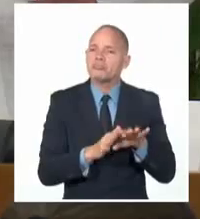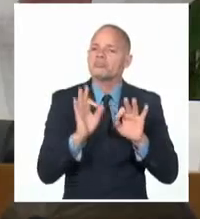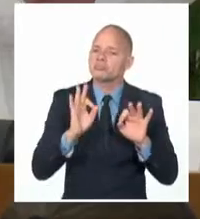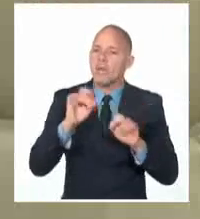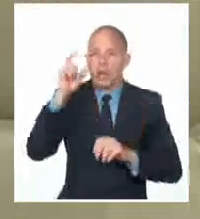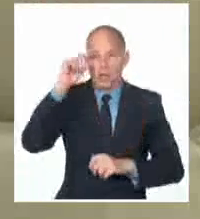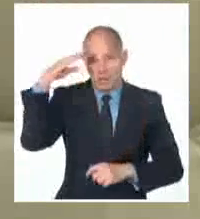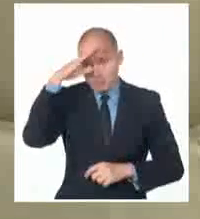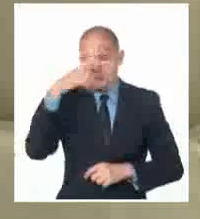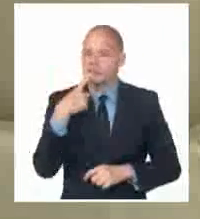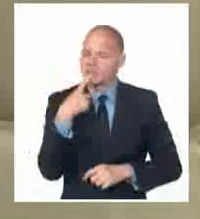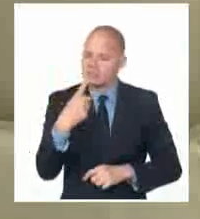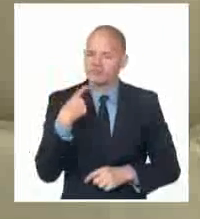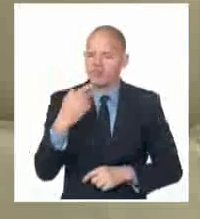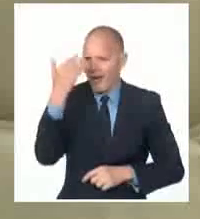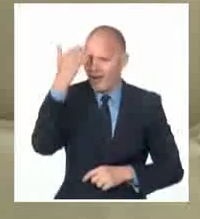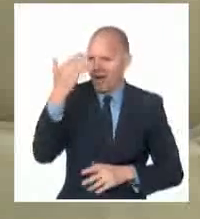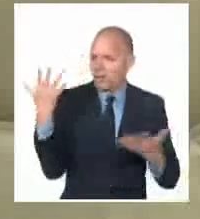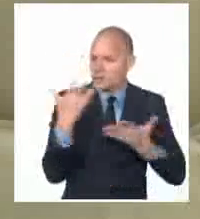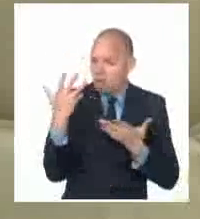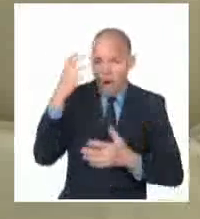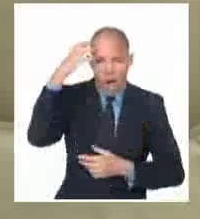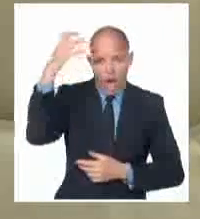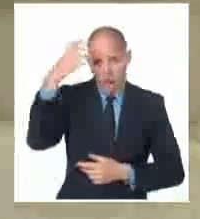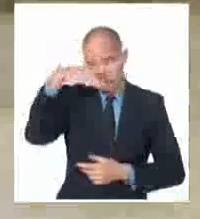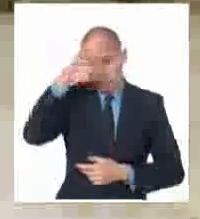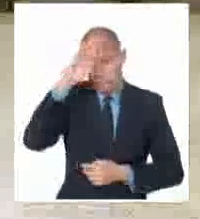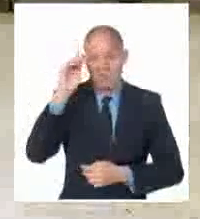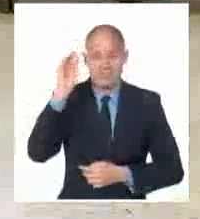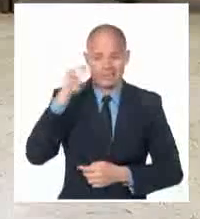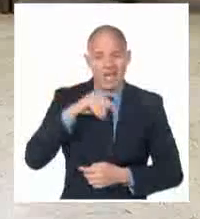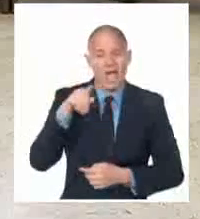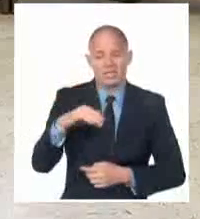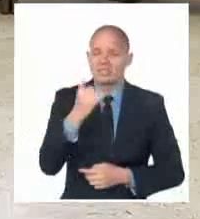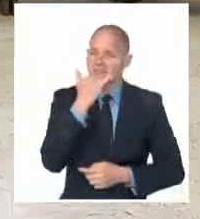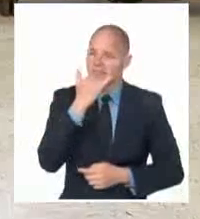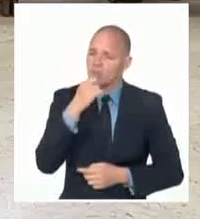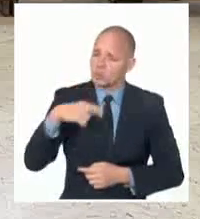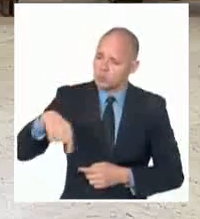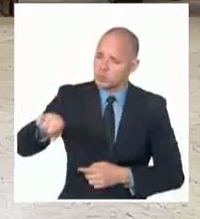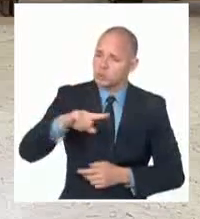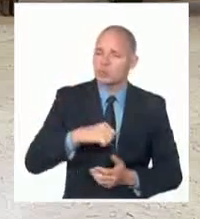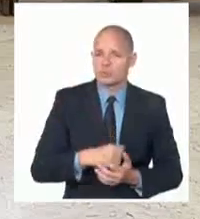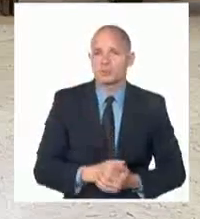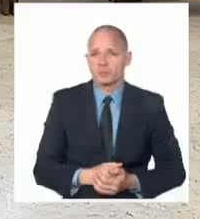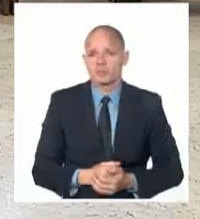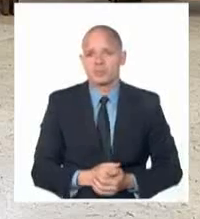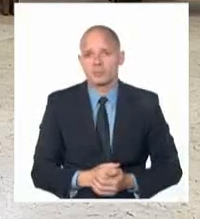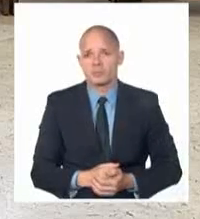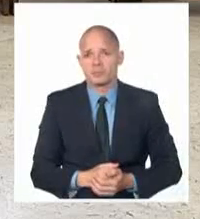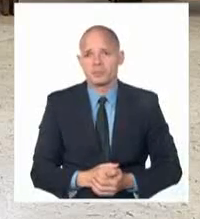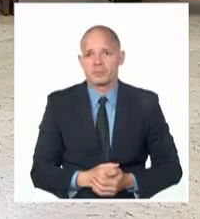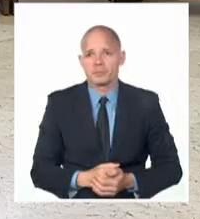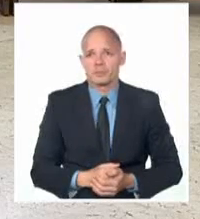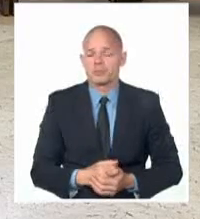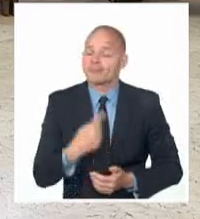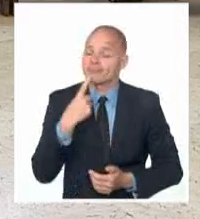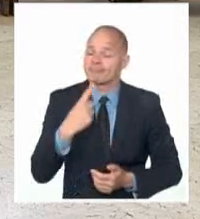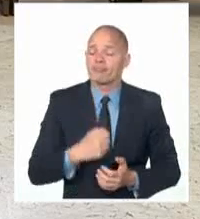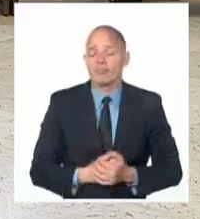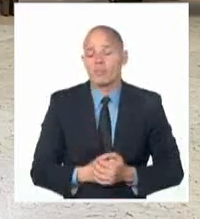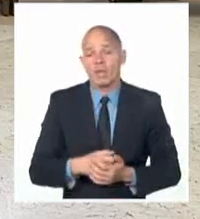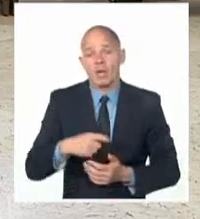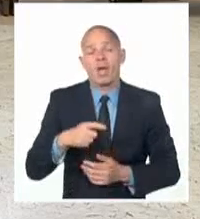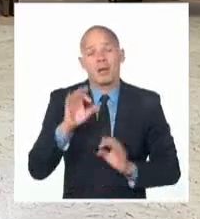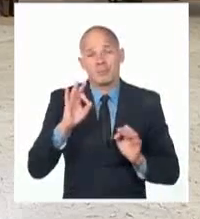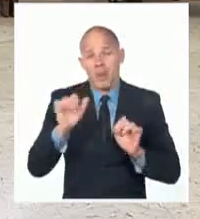Cuba con la paz al reconocer que hospedar el proceso ha tenido un alto costo político para la isla. Le decía el presidente Biden,